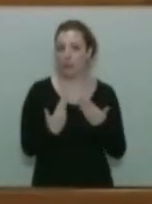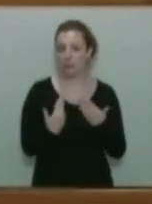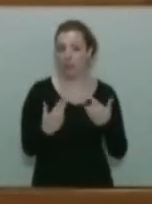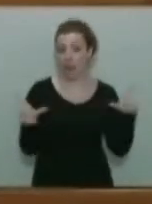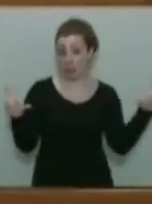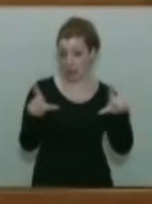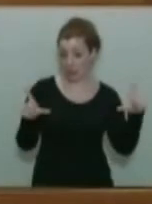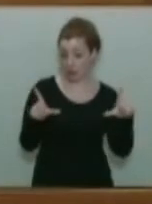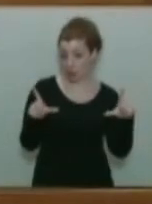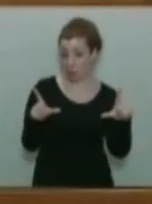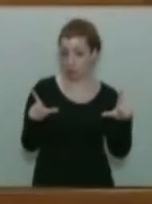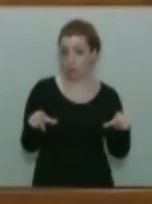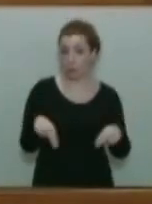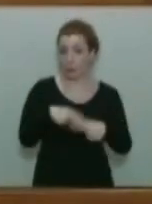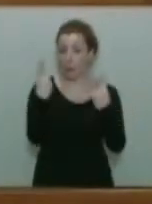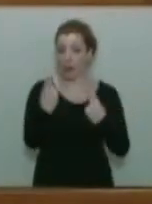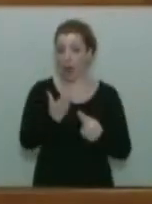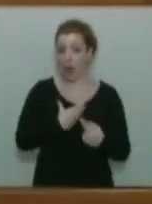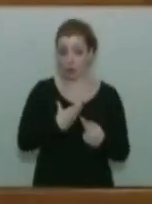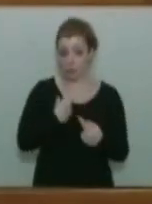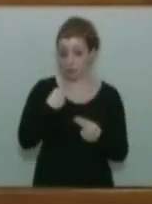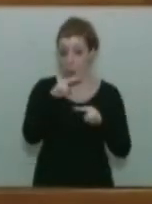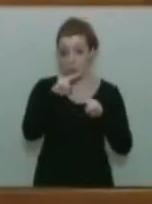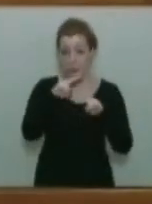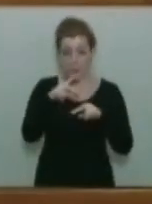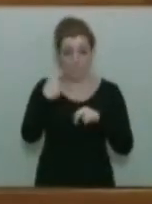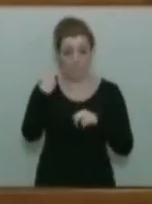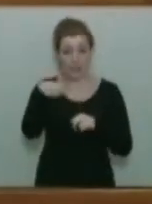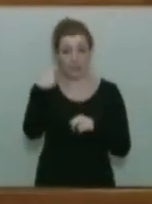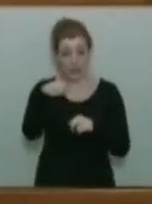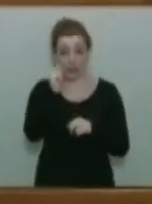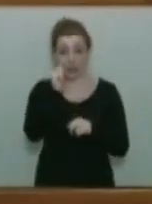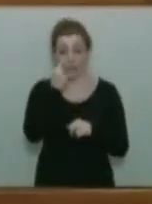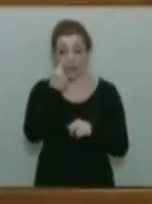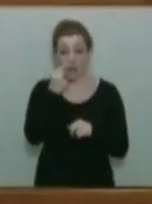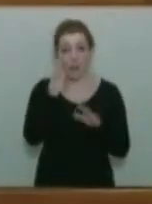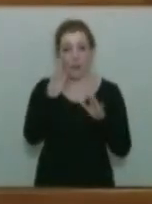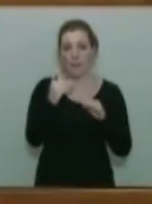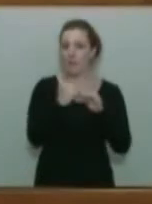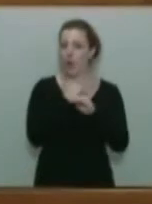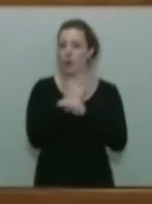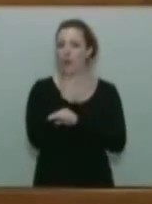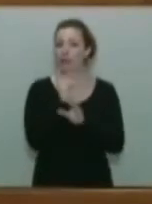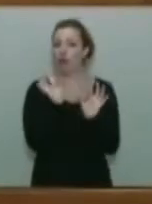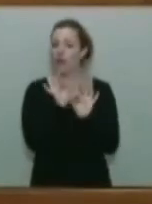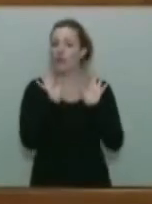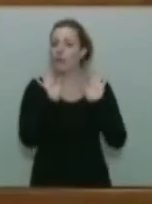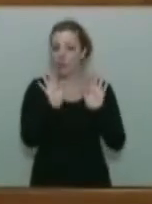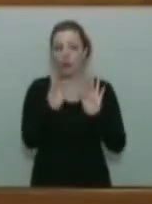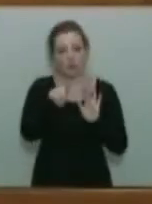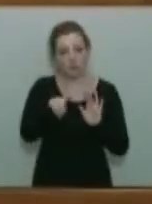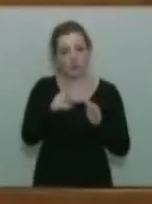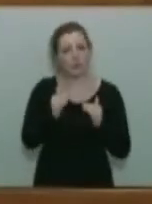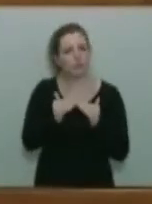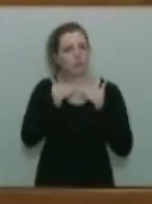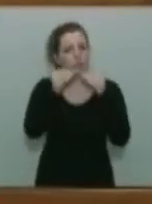televisión pública autonómica por parte del presidente del Principado, no se dijo concretamente el mes de octubre, pero sí se asumía que iba a llevar un